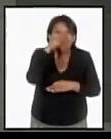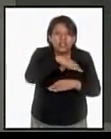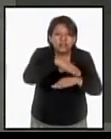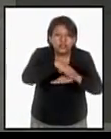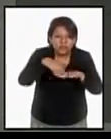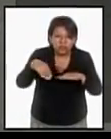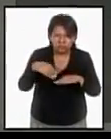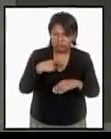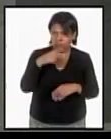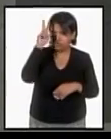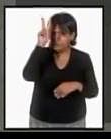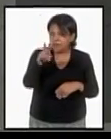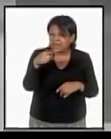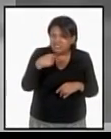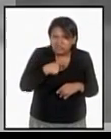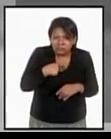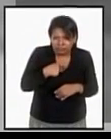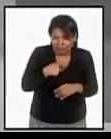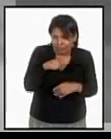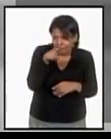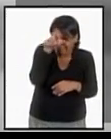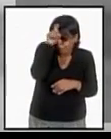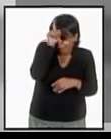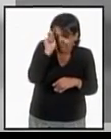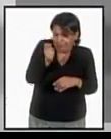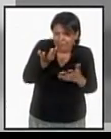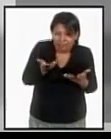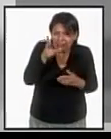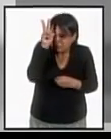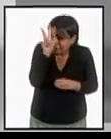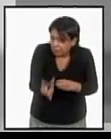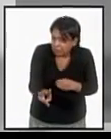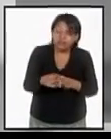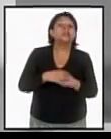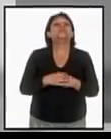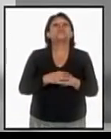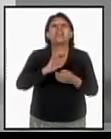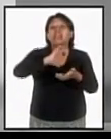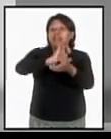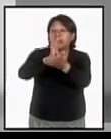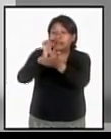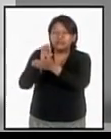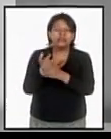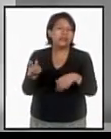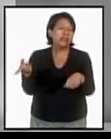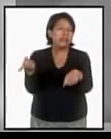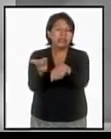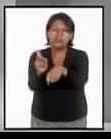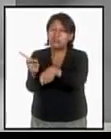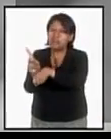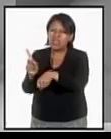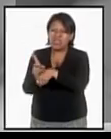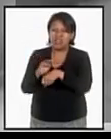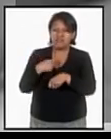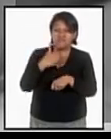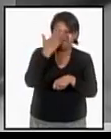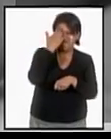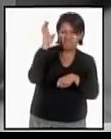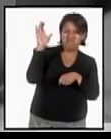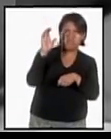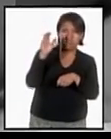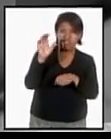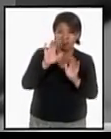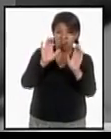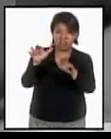yo verdad que yo ni tengo idea de esta cosa. Pero la discriminación es cotidiana. Se desconoce al otro, se le niega el